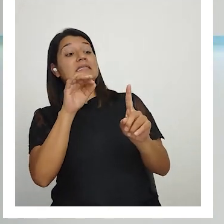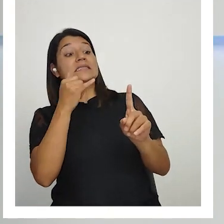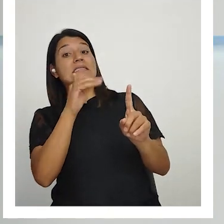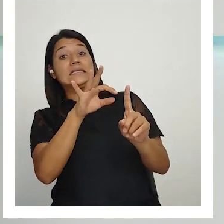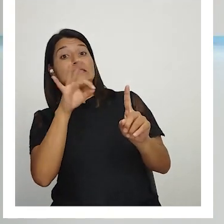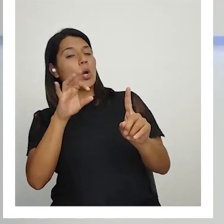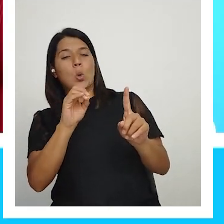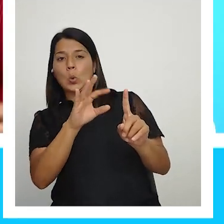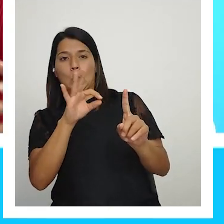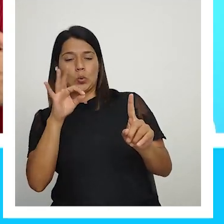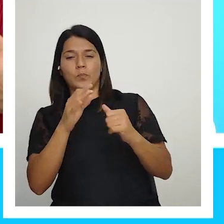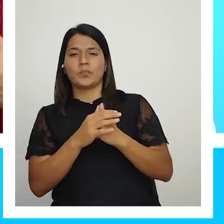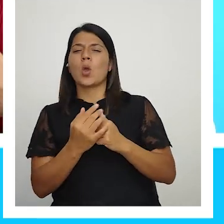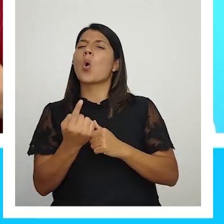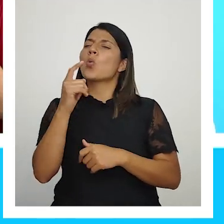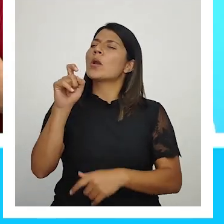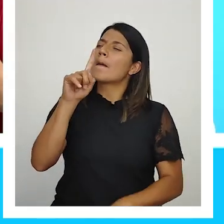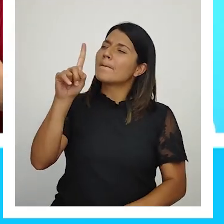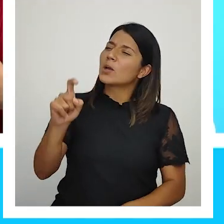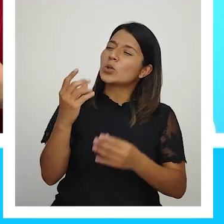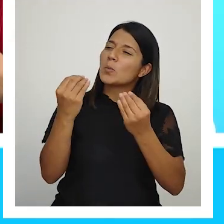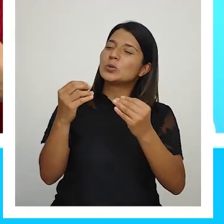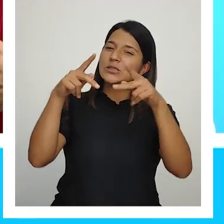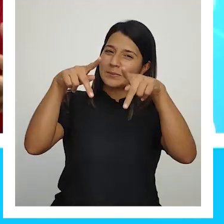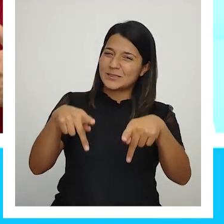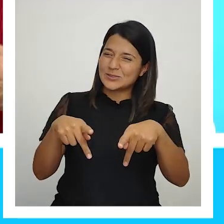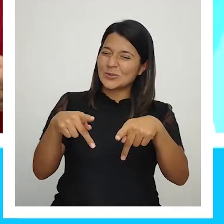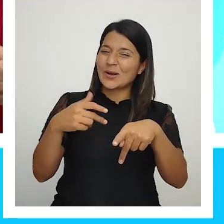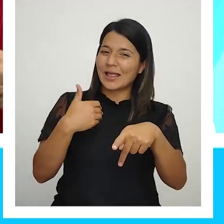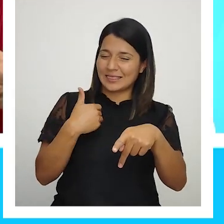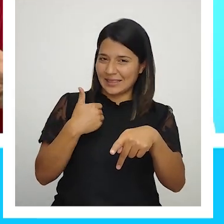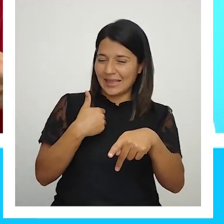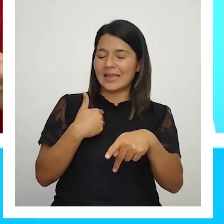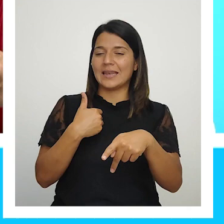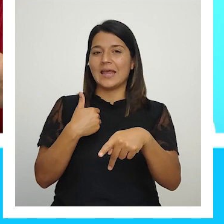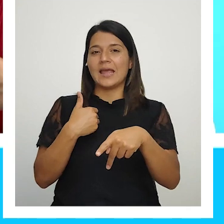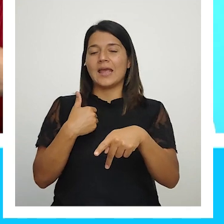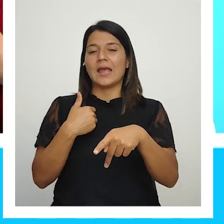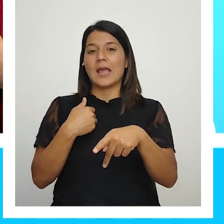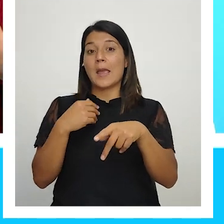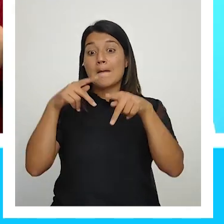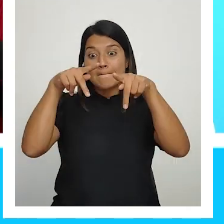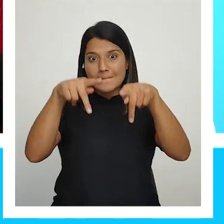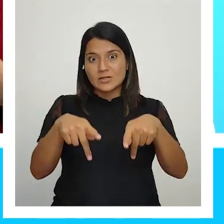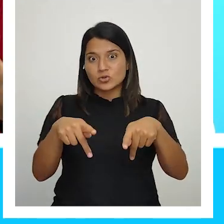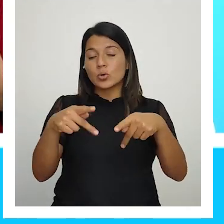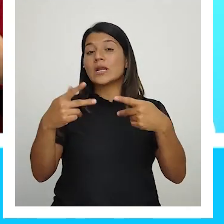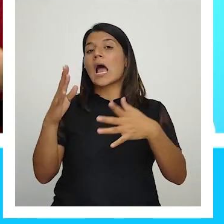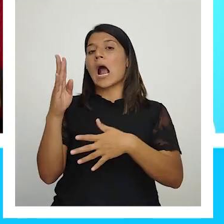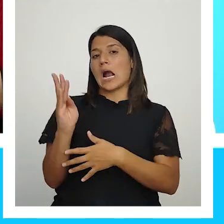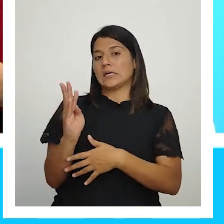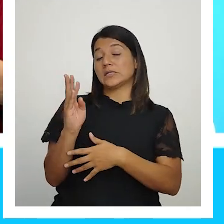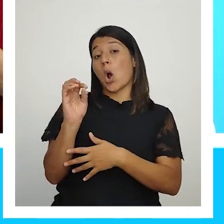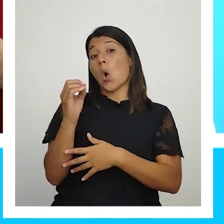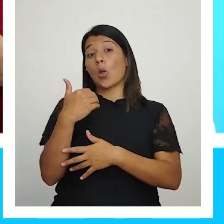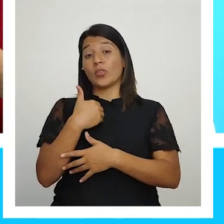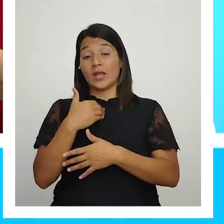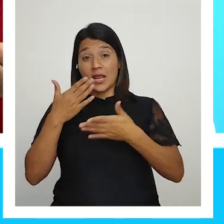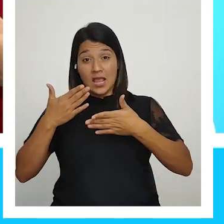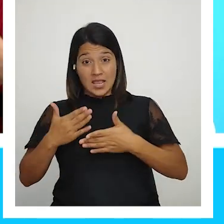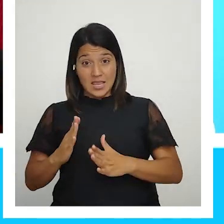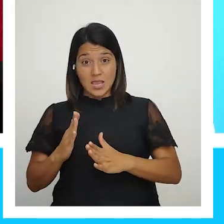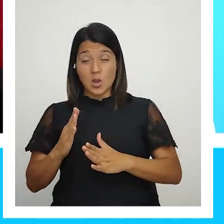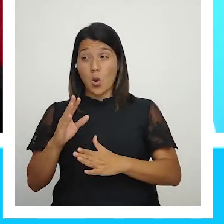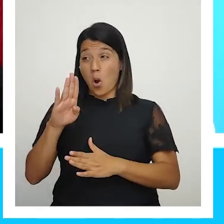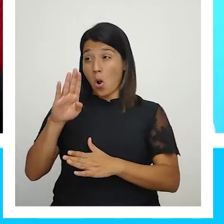becaria. Hay una consulta que mucha gente también se hace, es en el caso de personas que son casadas o que tienen hijos. ¿La beca